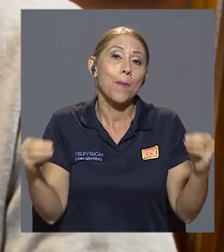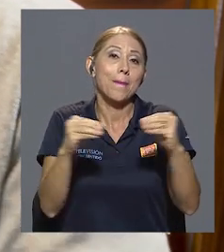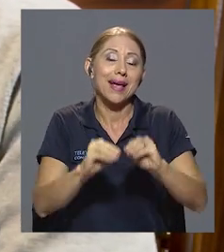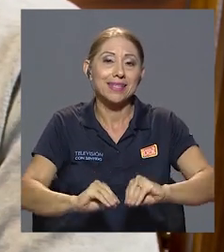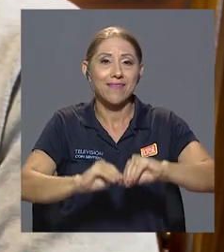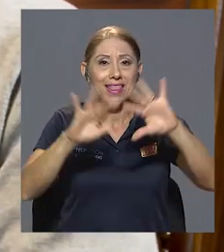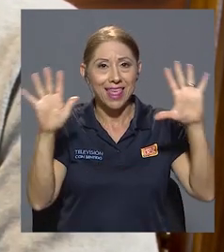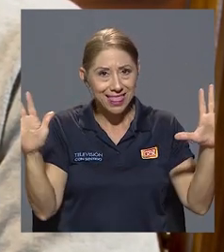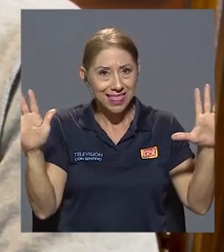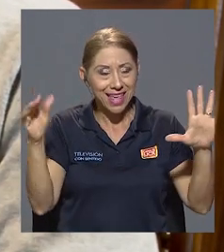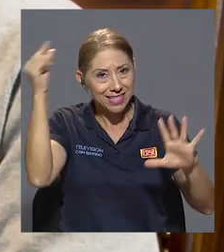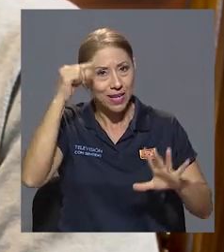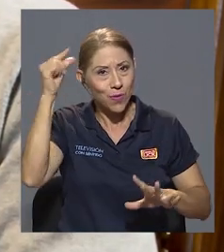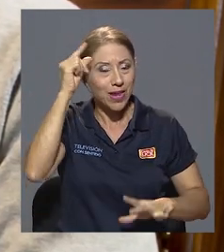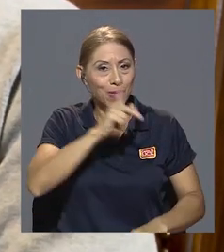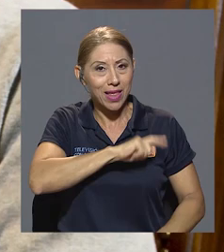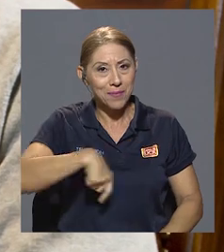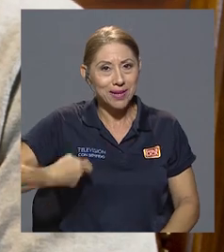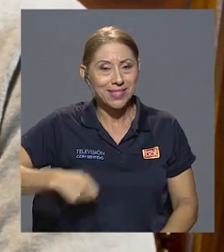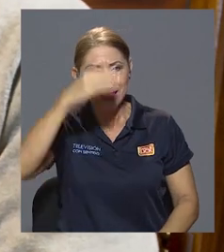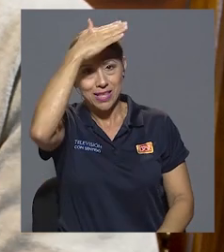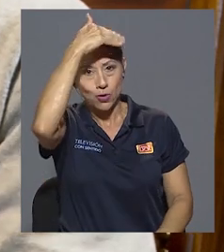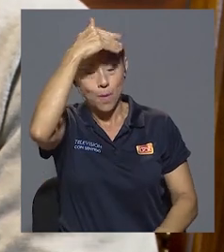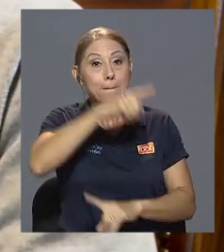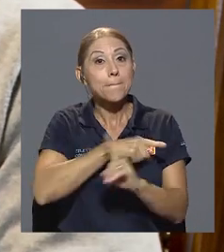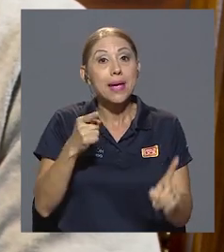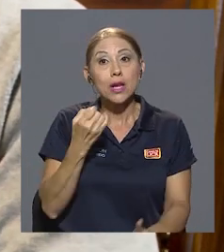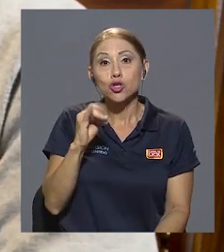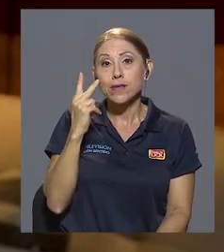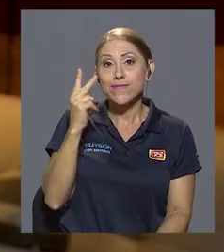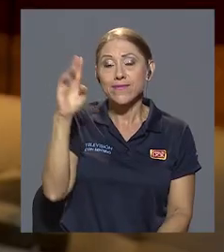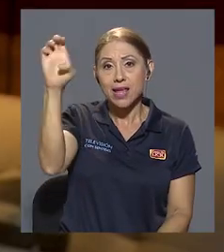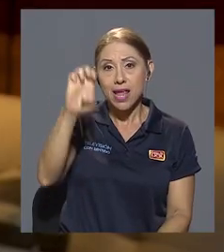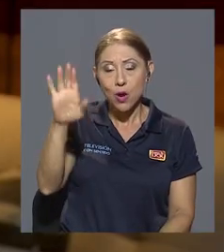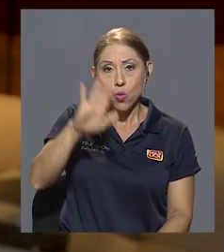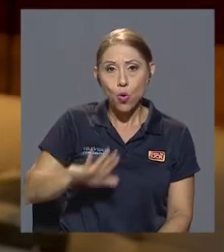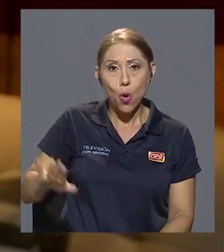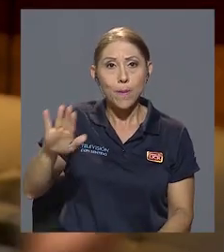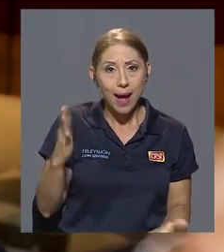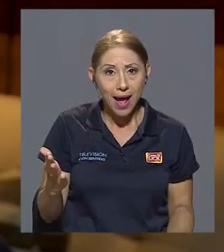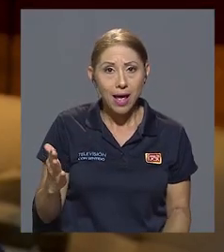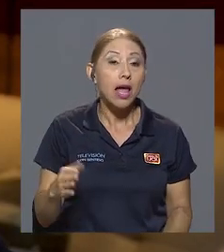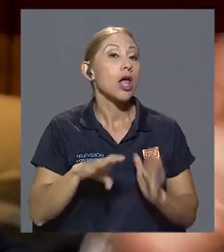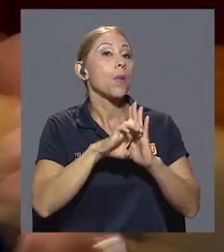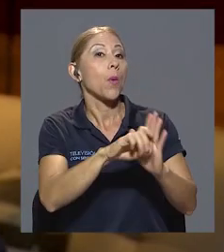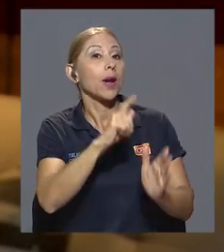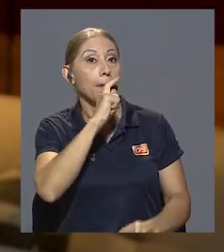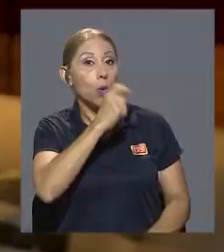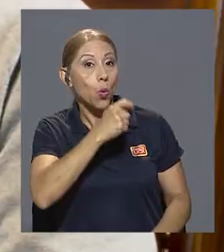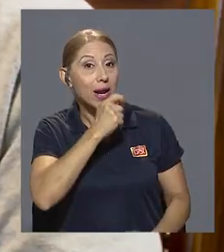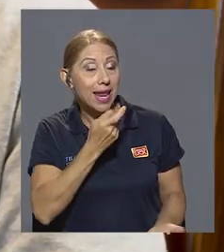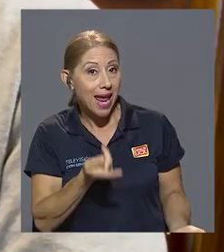evidente es el gobierno del presidente acción pero si no de europa hungría por